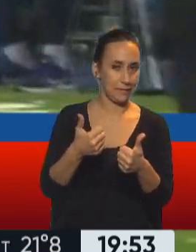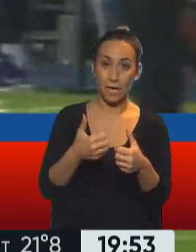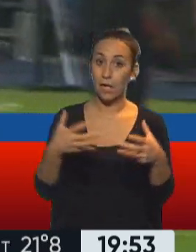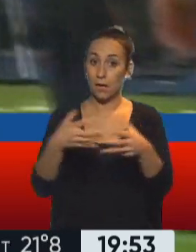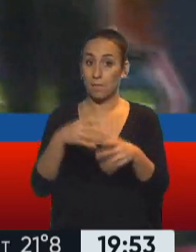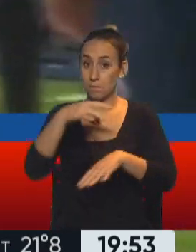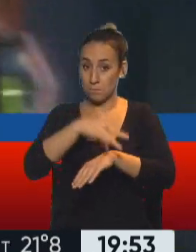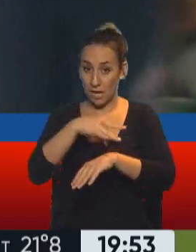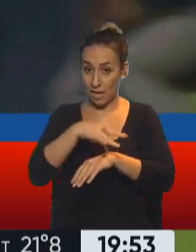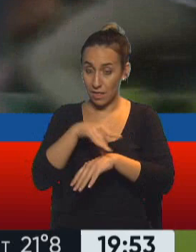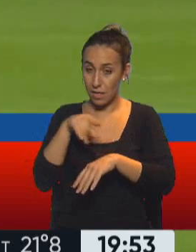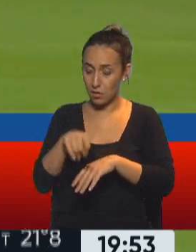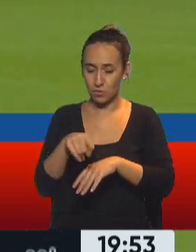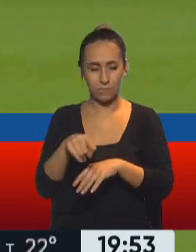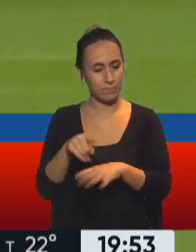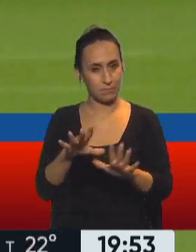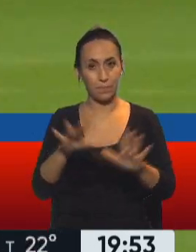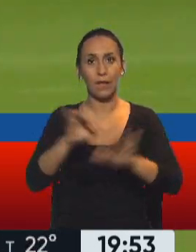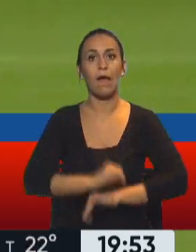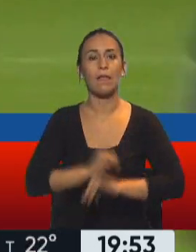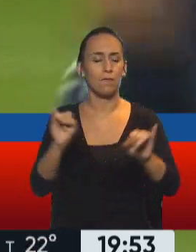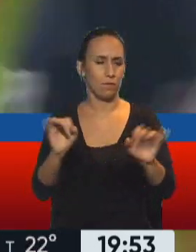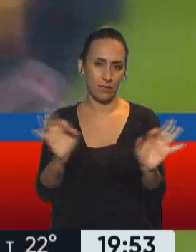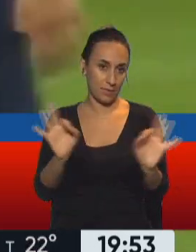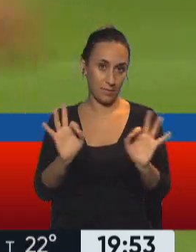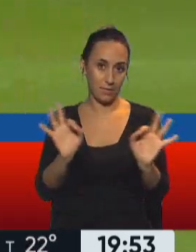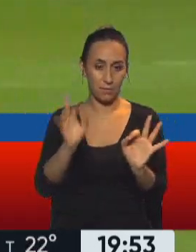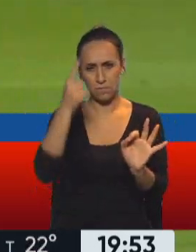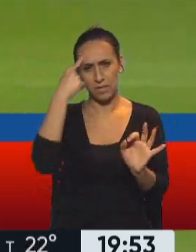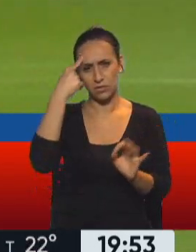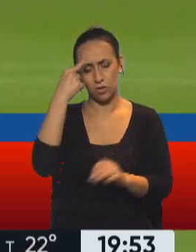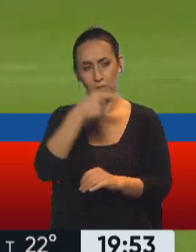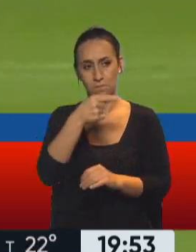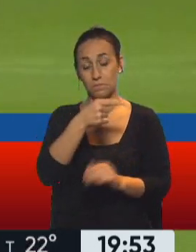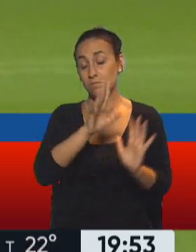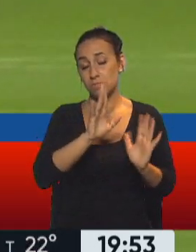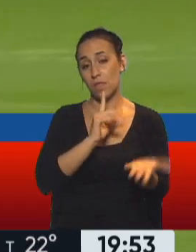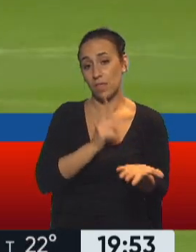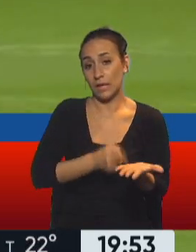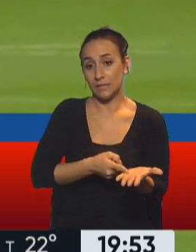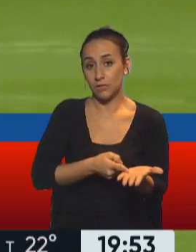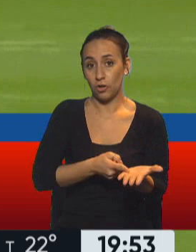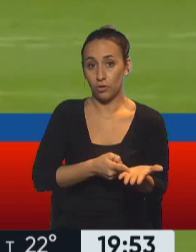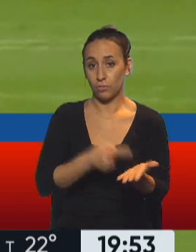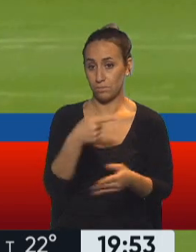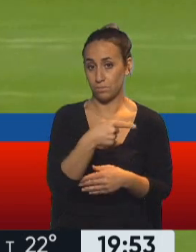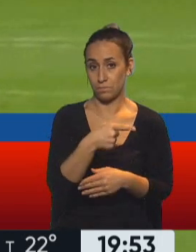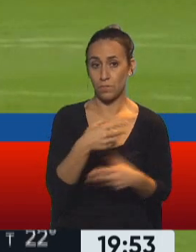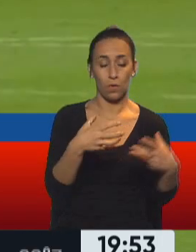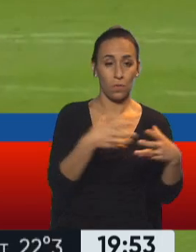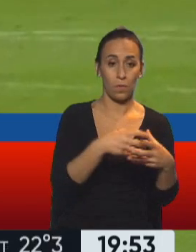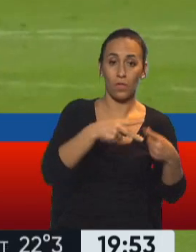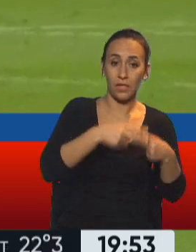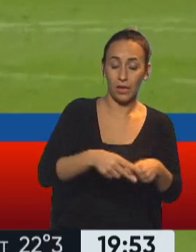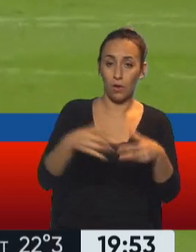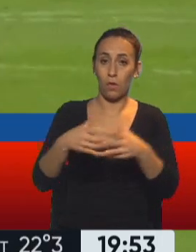médico, que no los difundió pensando en una decisión propia de ambos cuerpos, el técnico